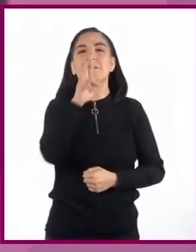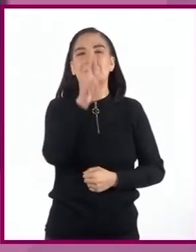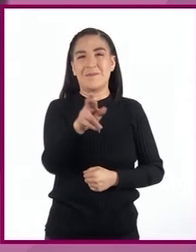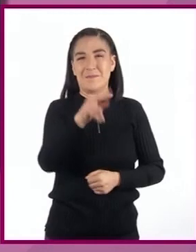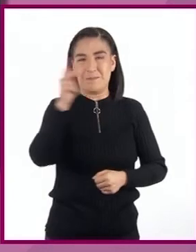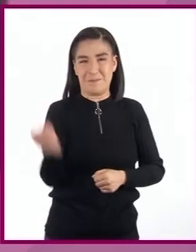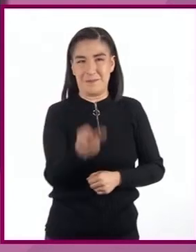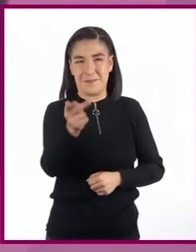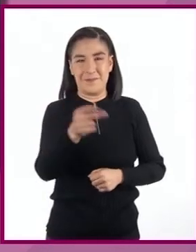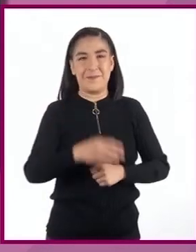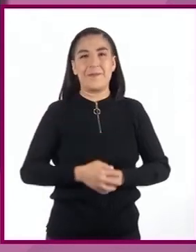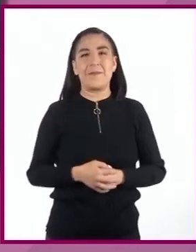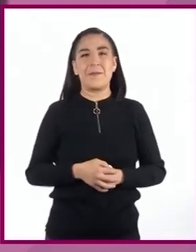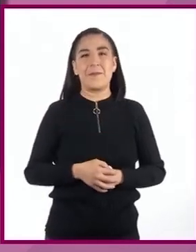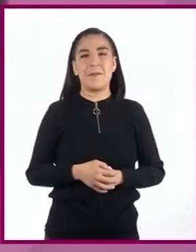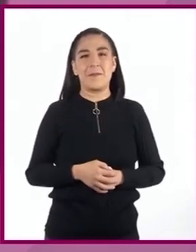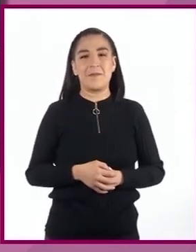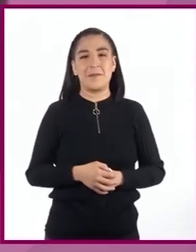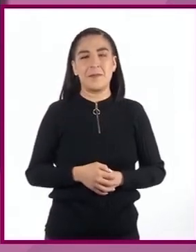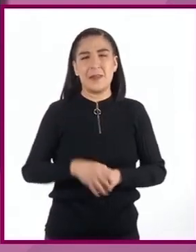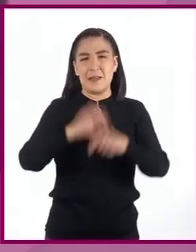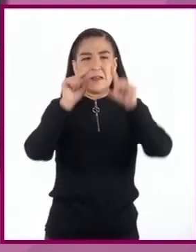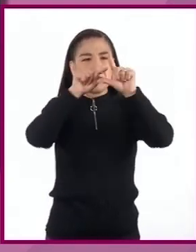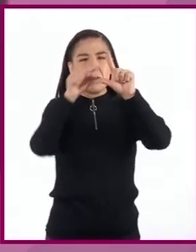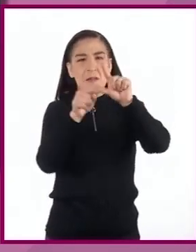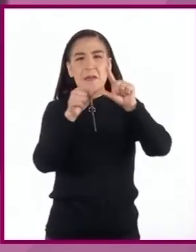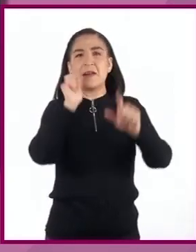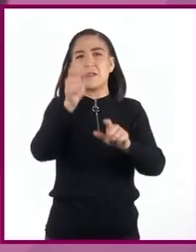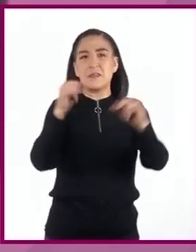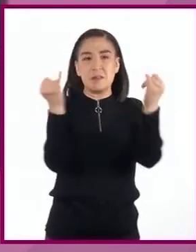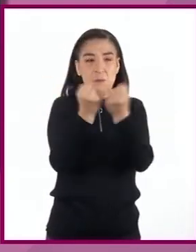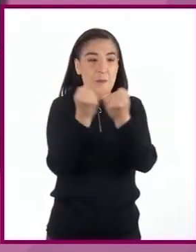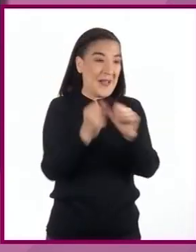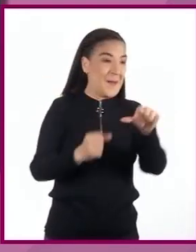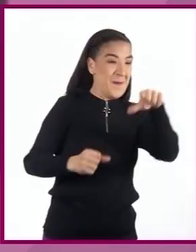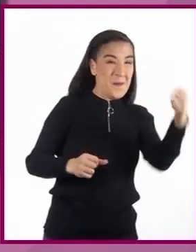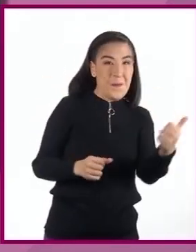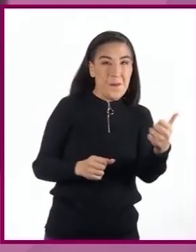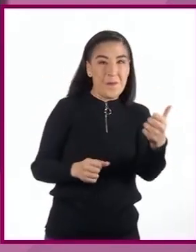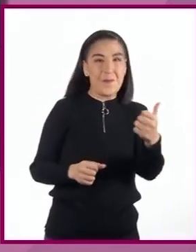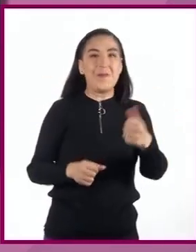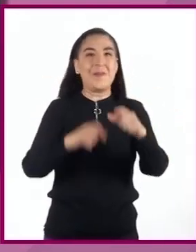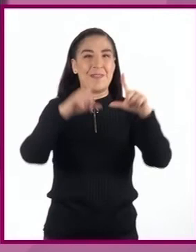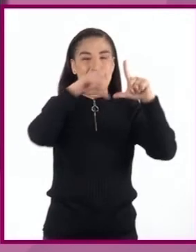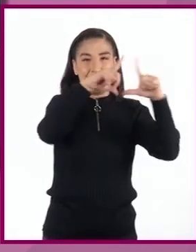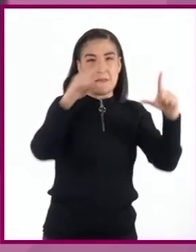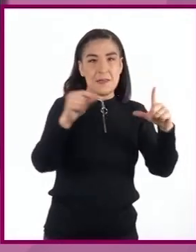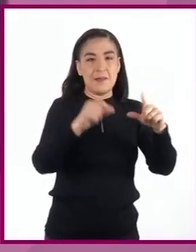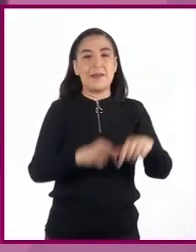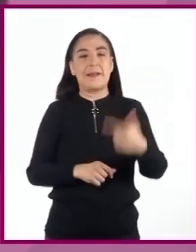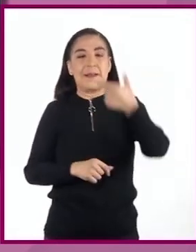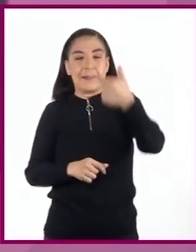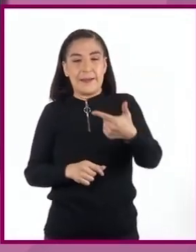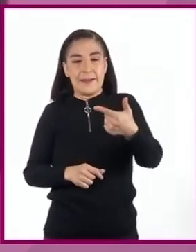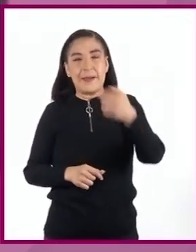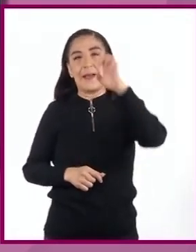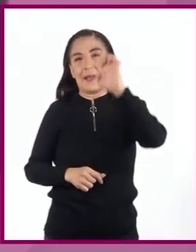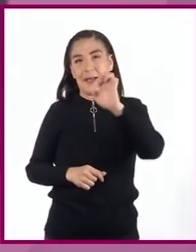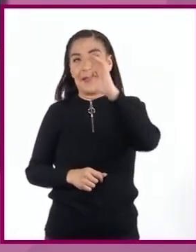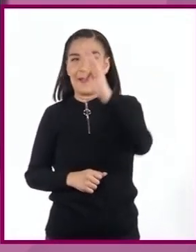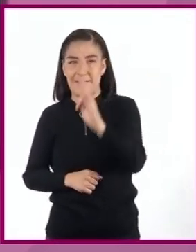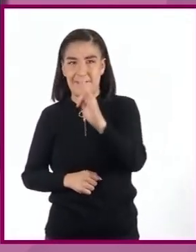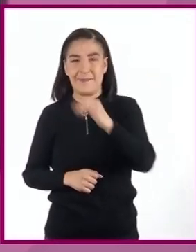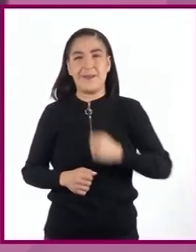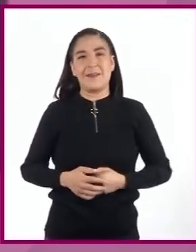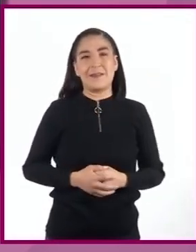pregunta, el ángulo correspondiente en el otro triángulo es el GEF,